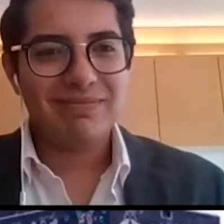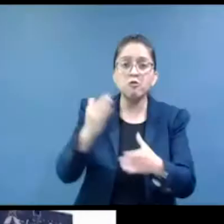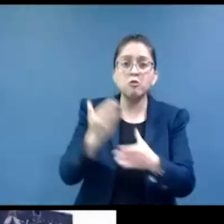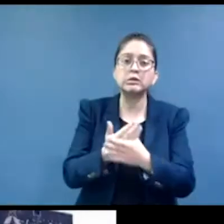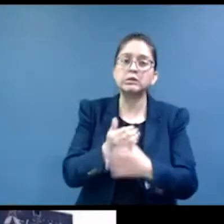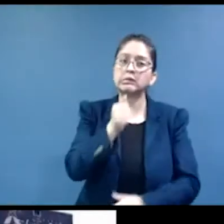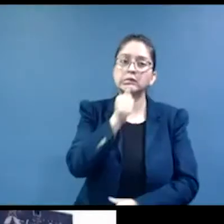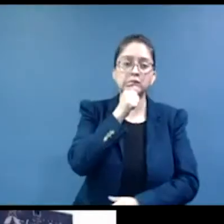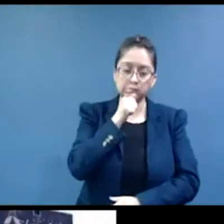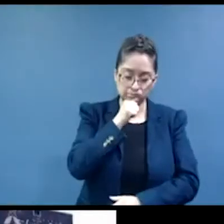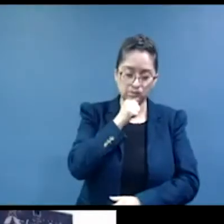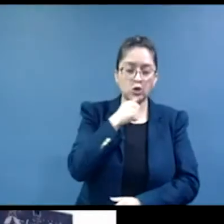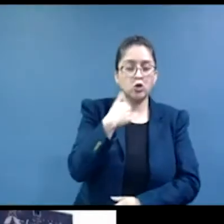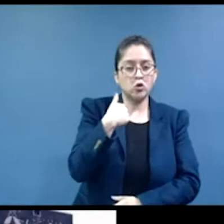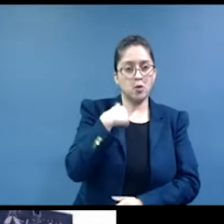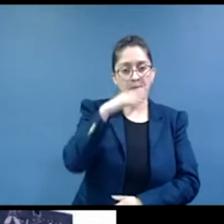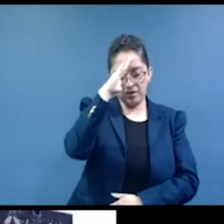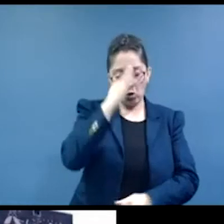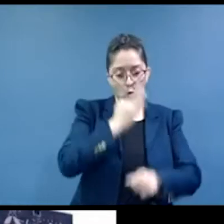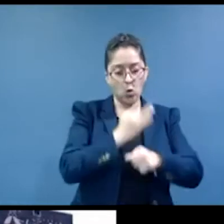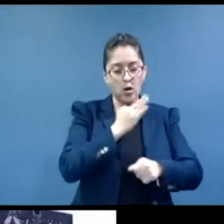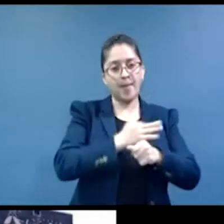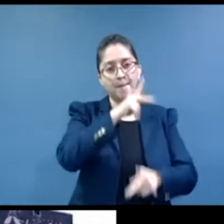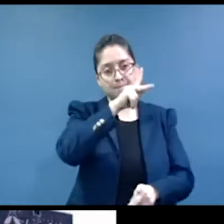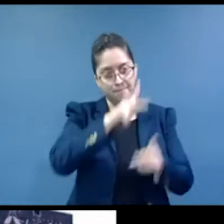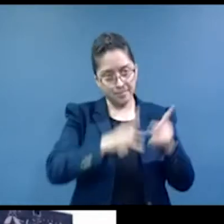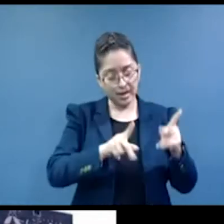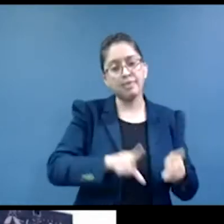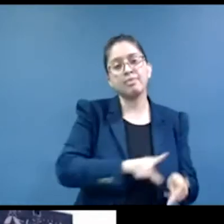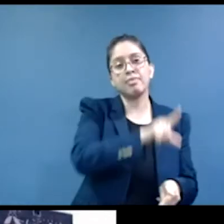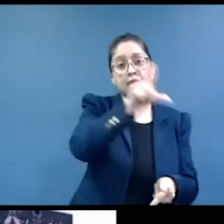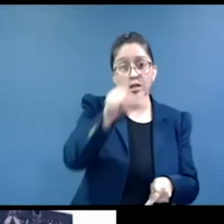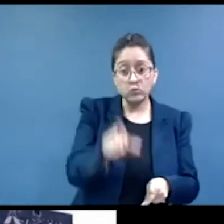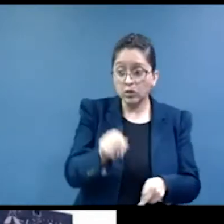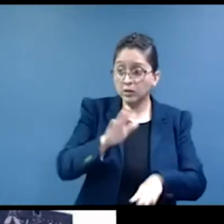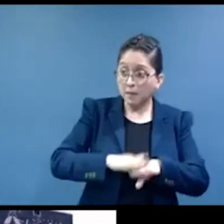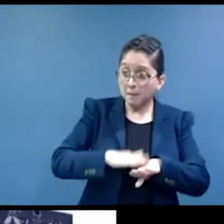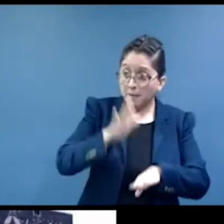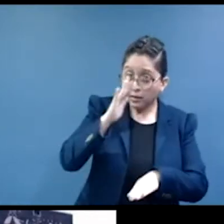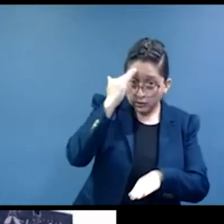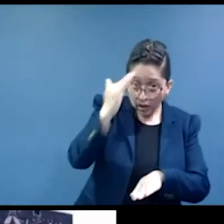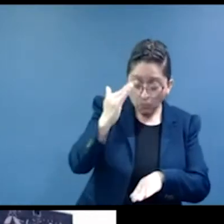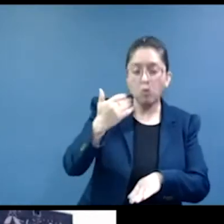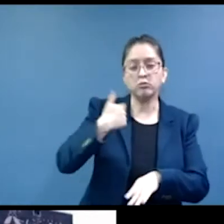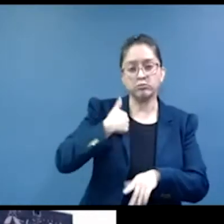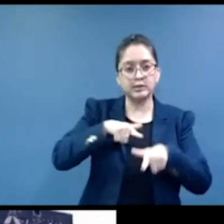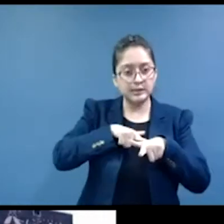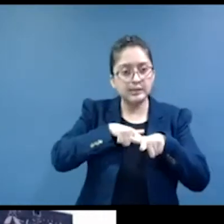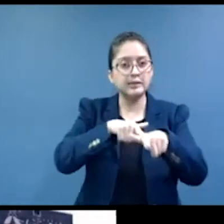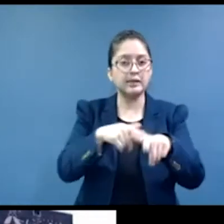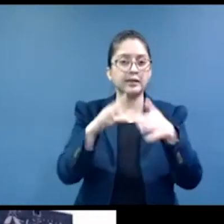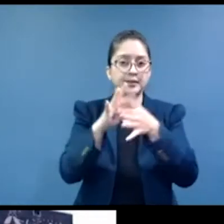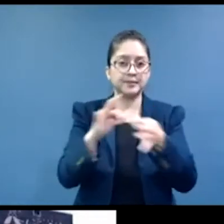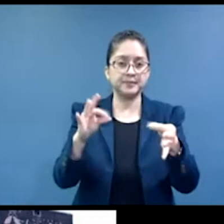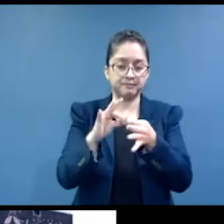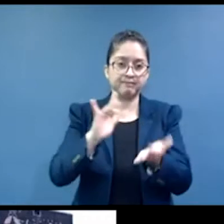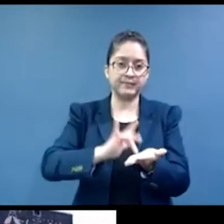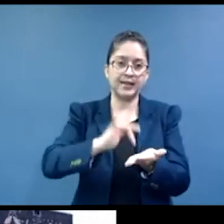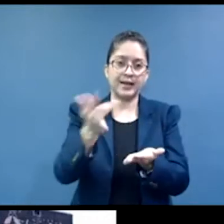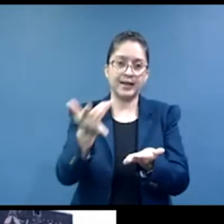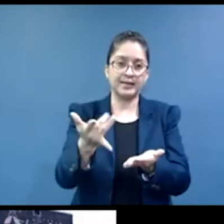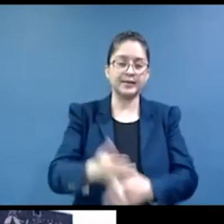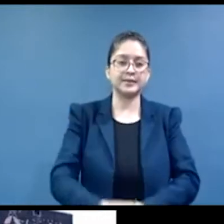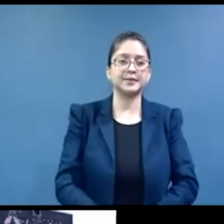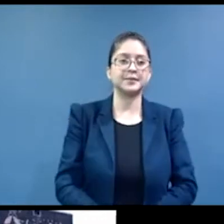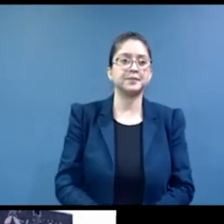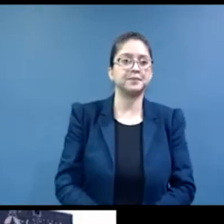si tenemos chance más adelante, pues sigo abundando sobre este tema. Gracias. Muchas gracias, Vero. Nos